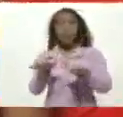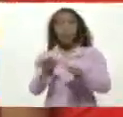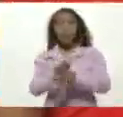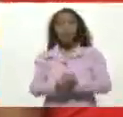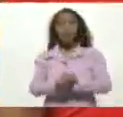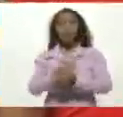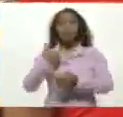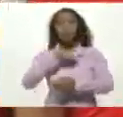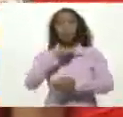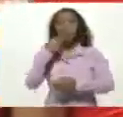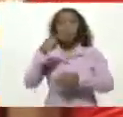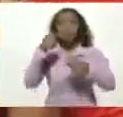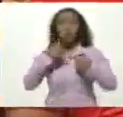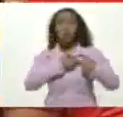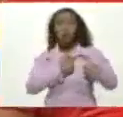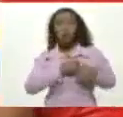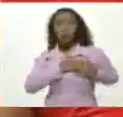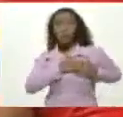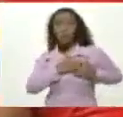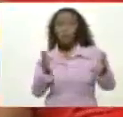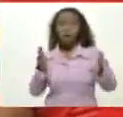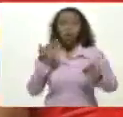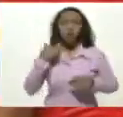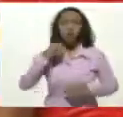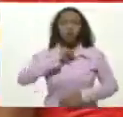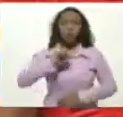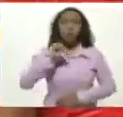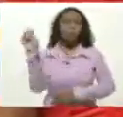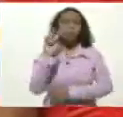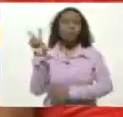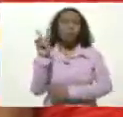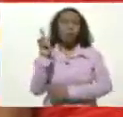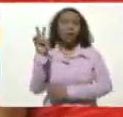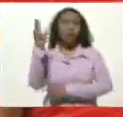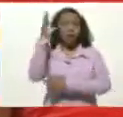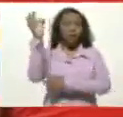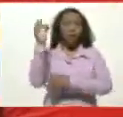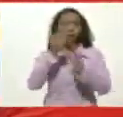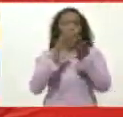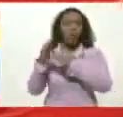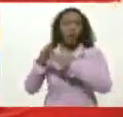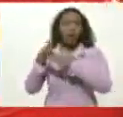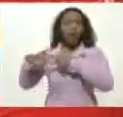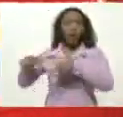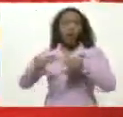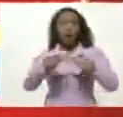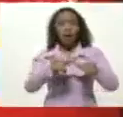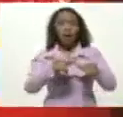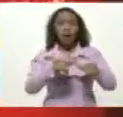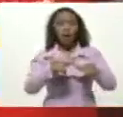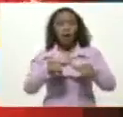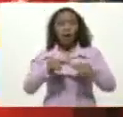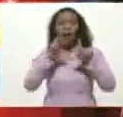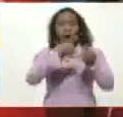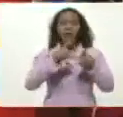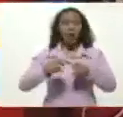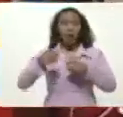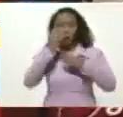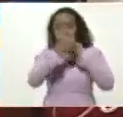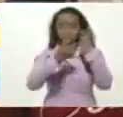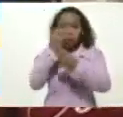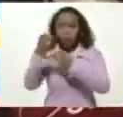lo decimos de aquí de corazón. Somos 22 consejos comunales en la zona agroturística,